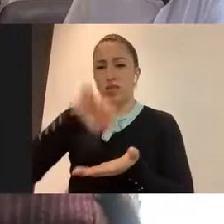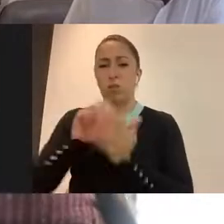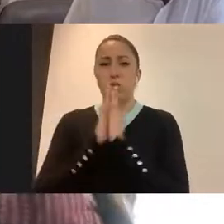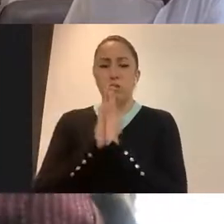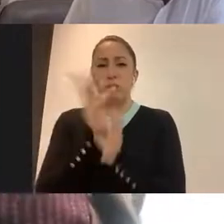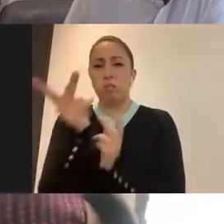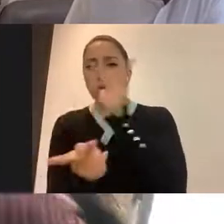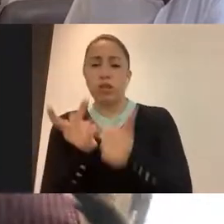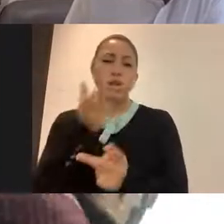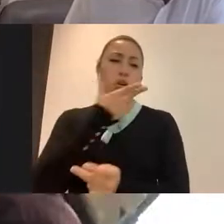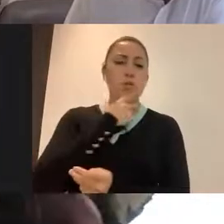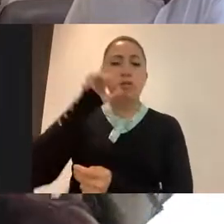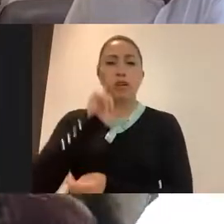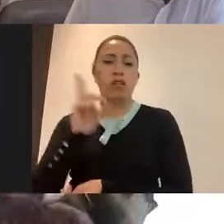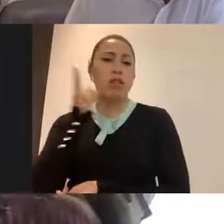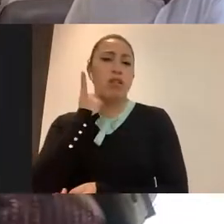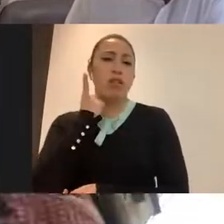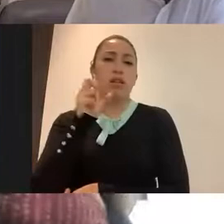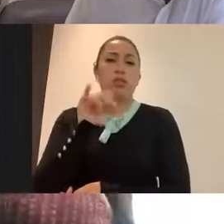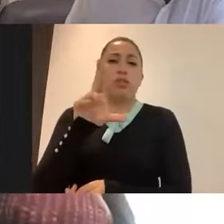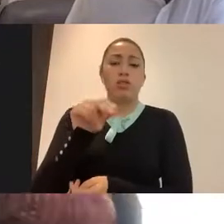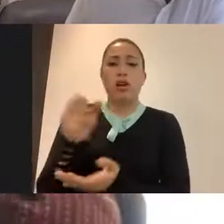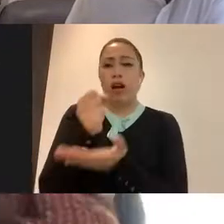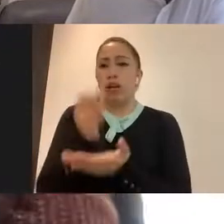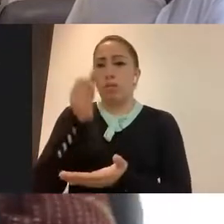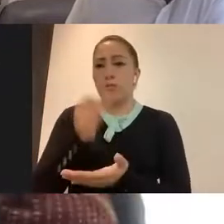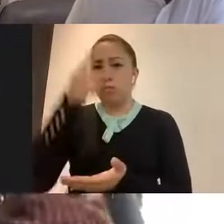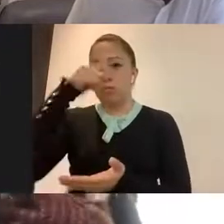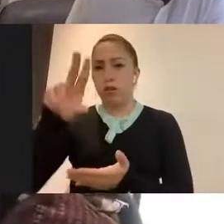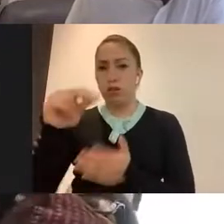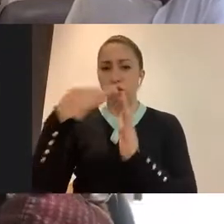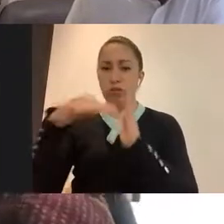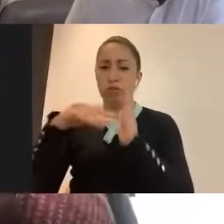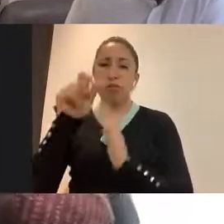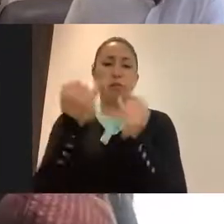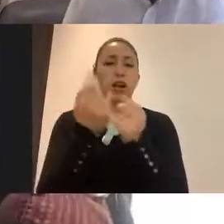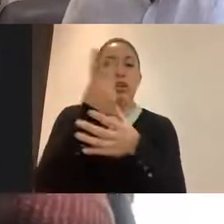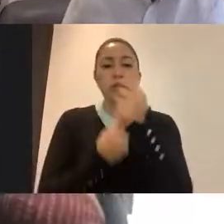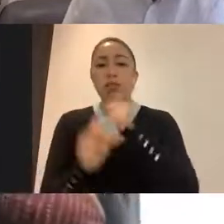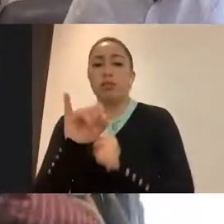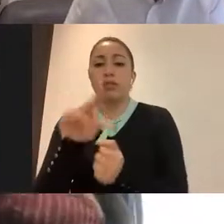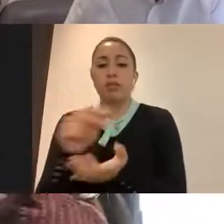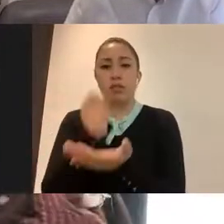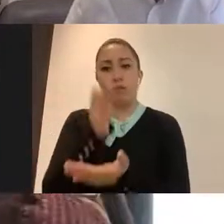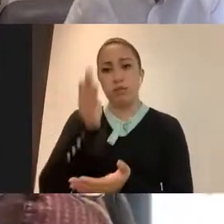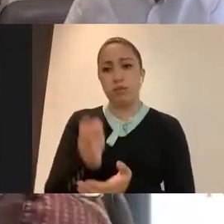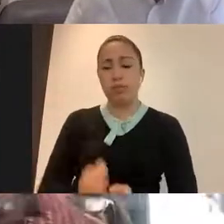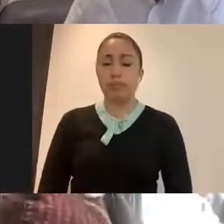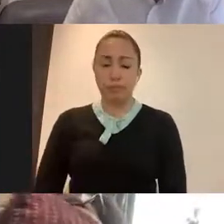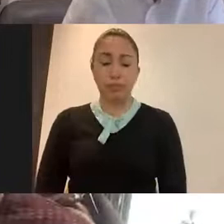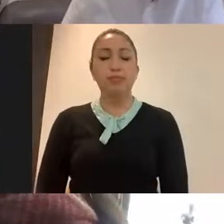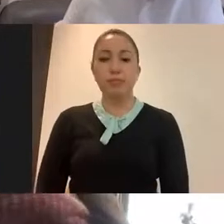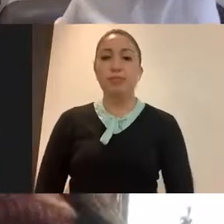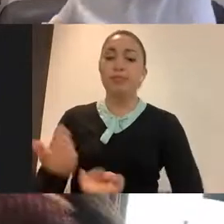diputadas y diputados presentes si podemos obviar su lectura y aprobarla de manera directa también en un solo acto, por favor. Por instrucciones